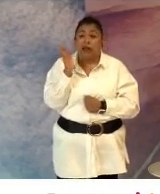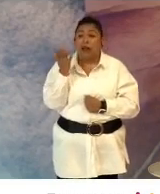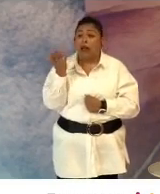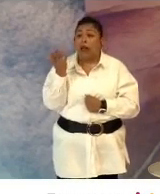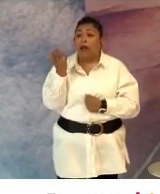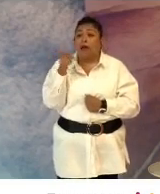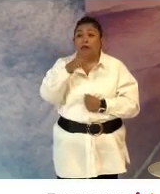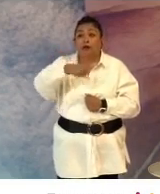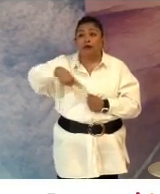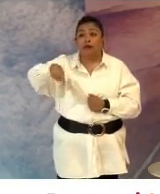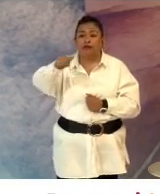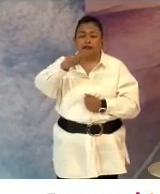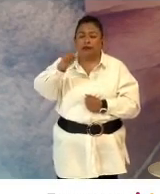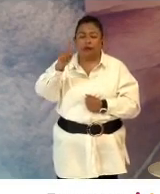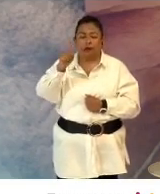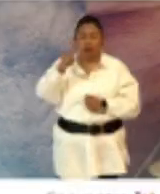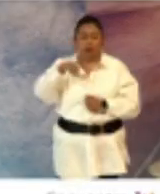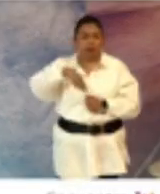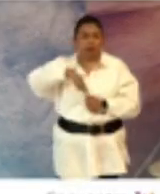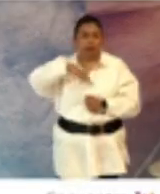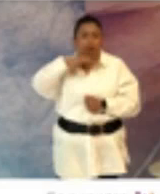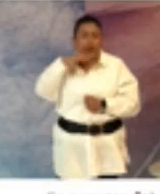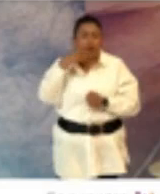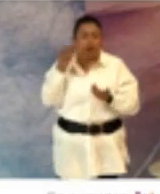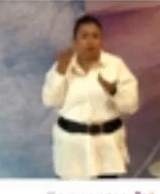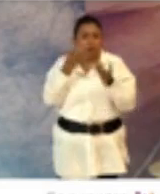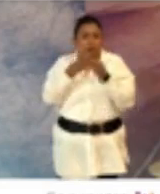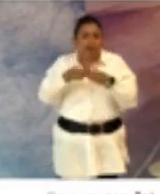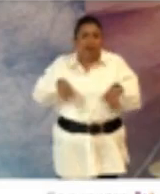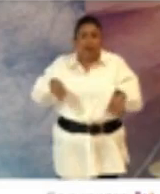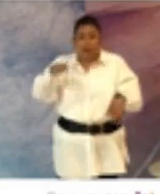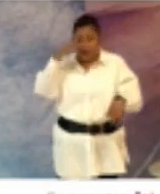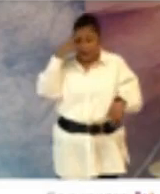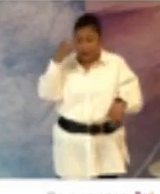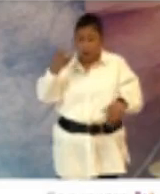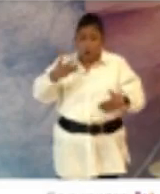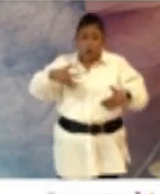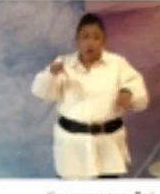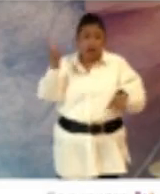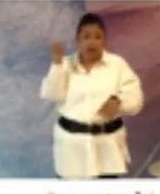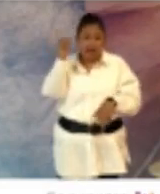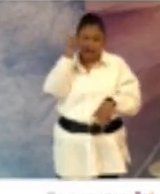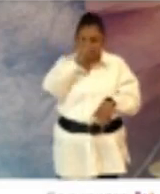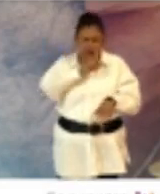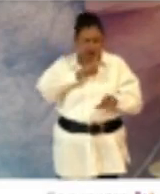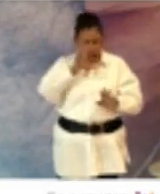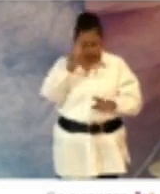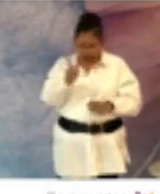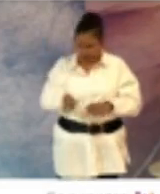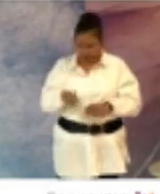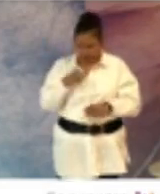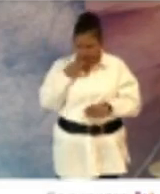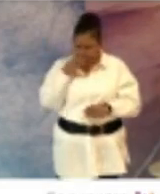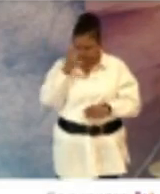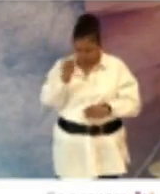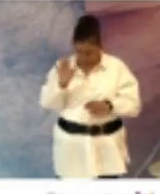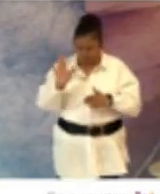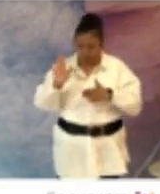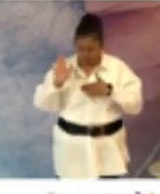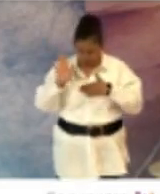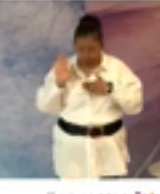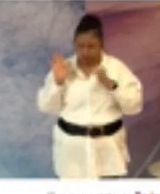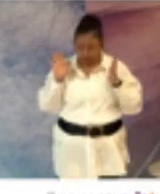perdido a la mitad de ustedes, porque quizá piensen que esto es demasiado complicado, pero yo les prometo que no lo es,